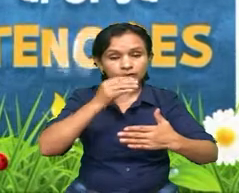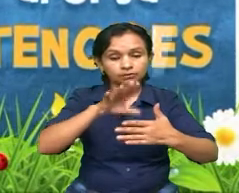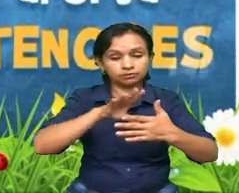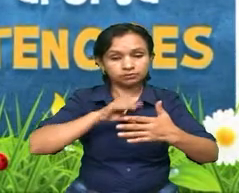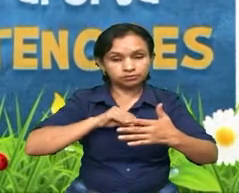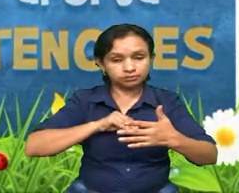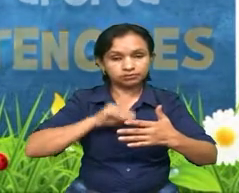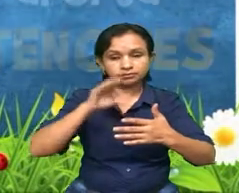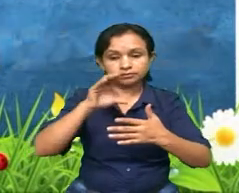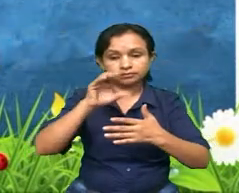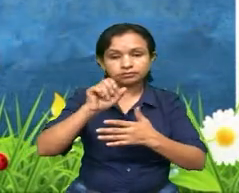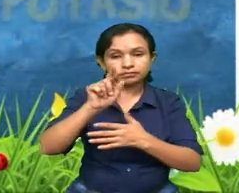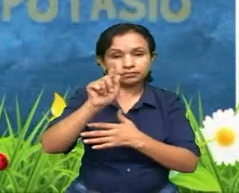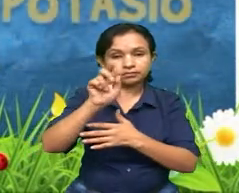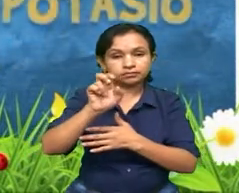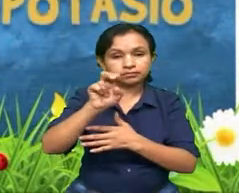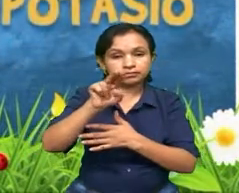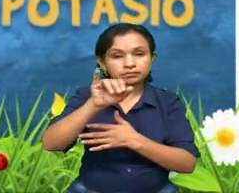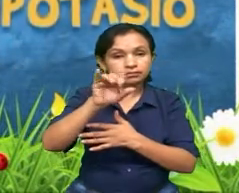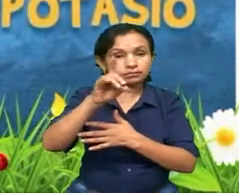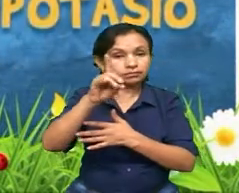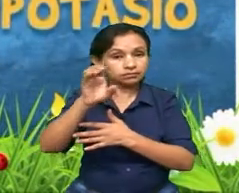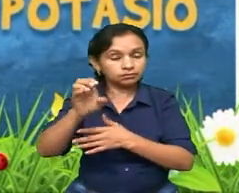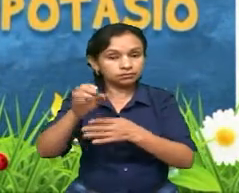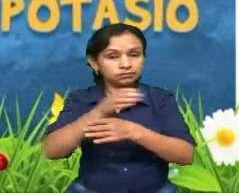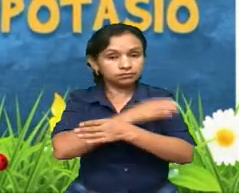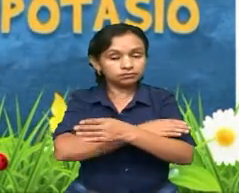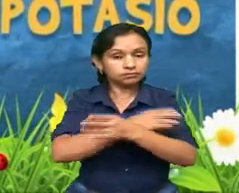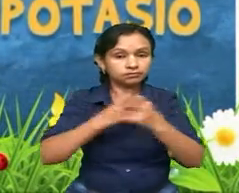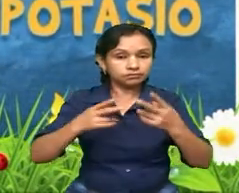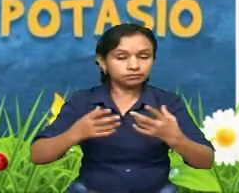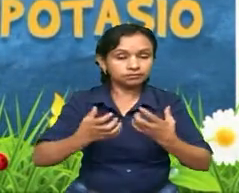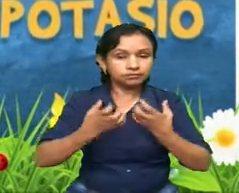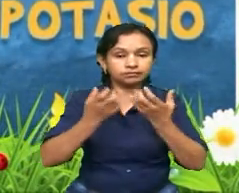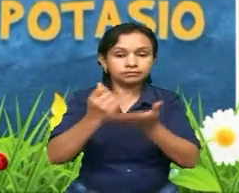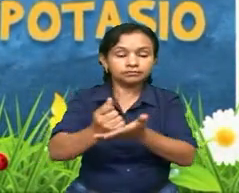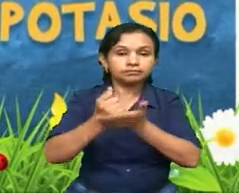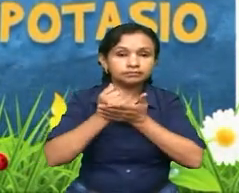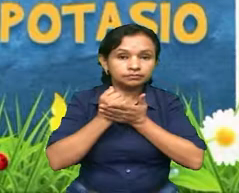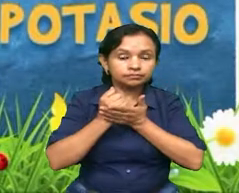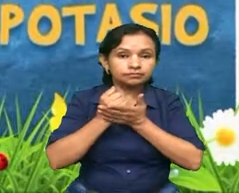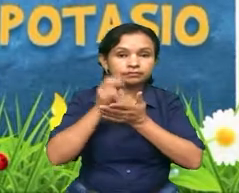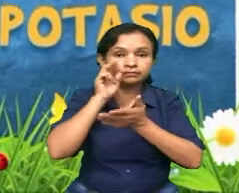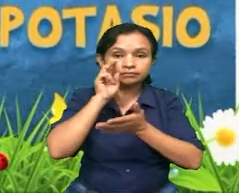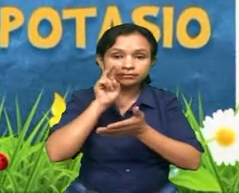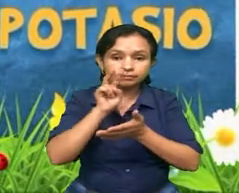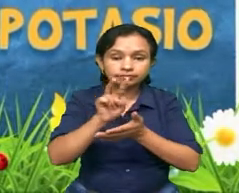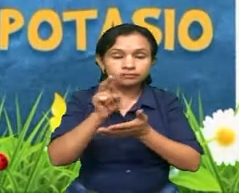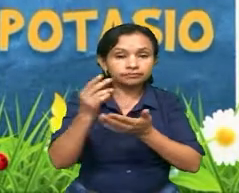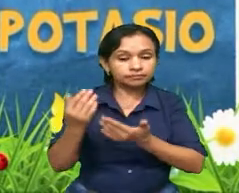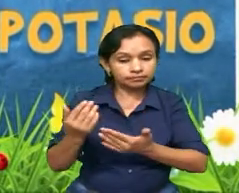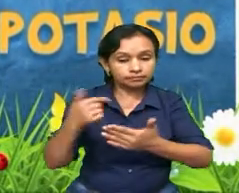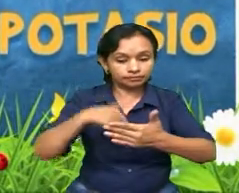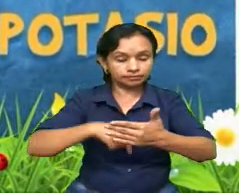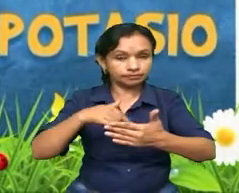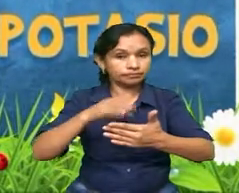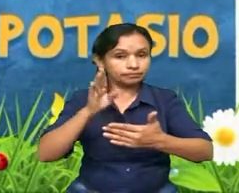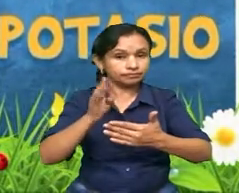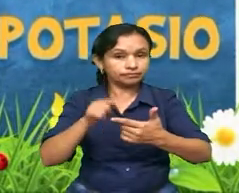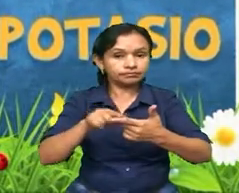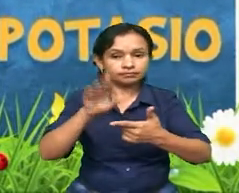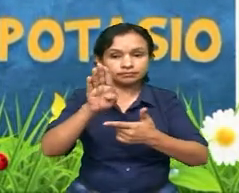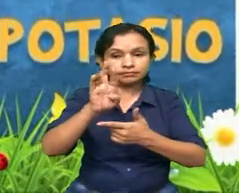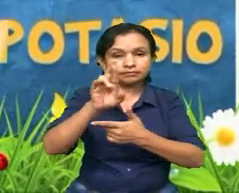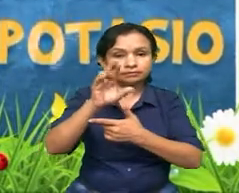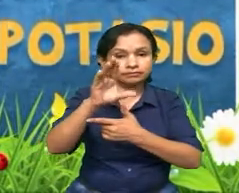aporta carotenoides, que son los antioxidantes que benefician la vista de tu bebito. Además, el